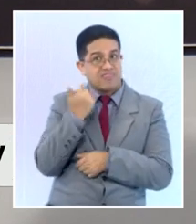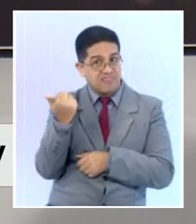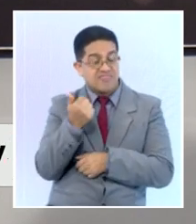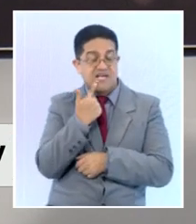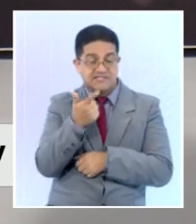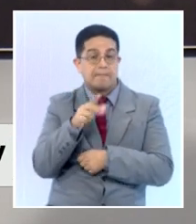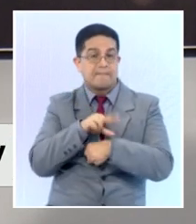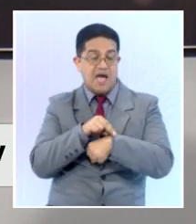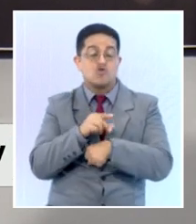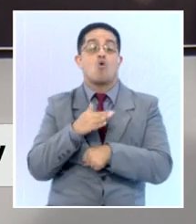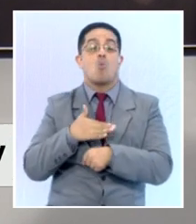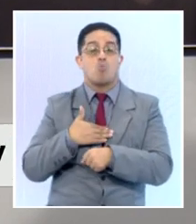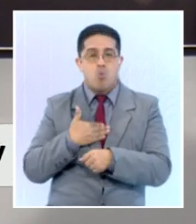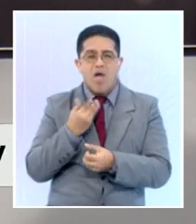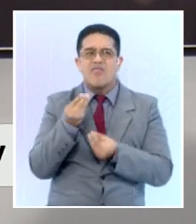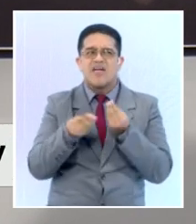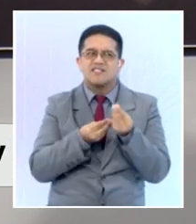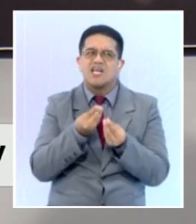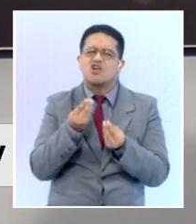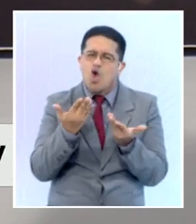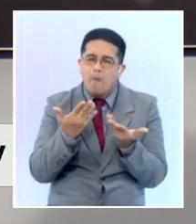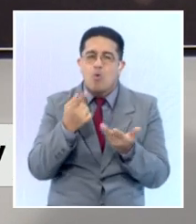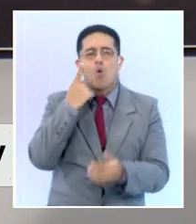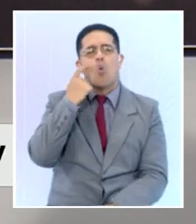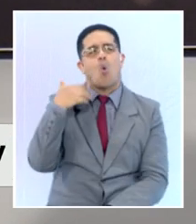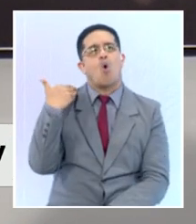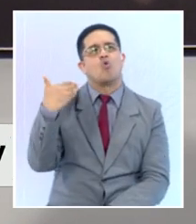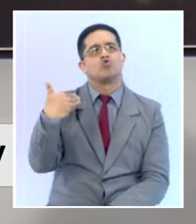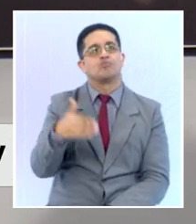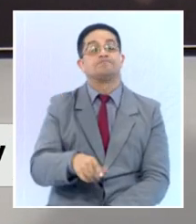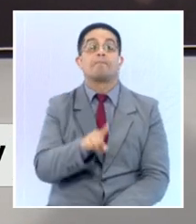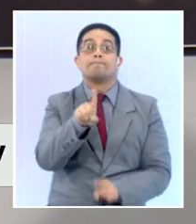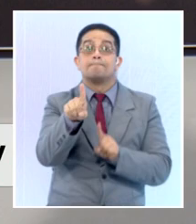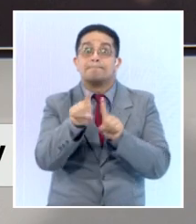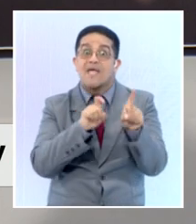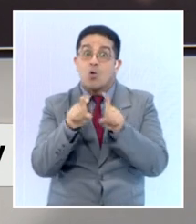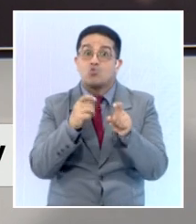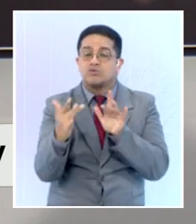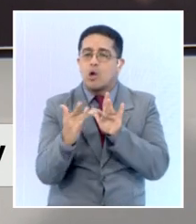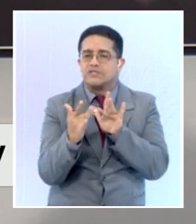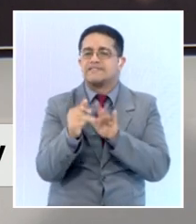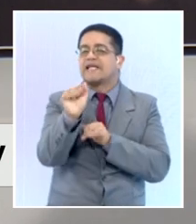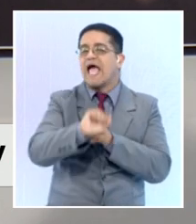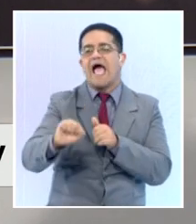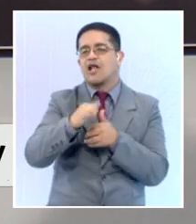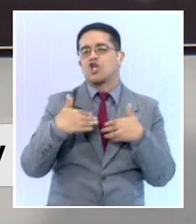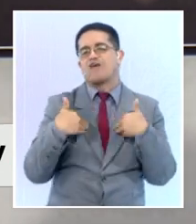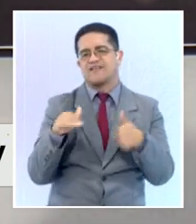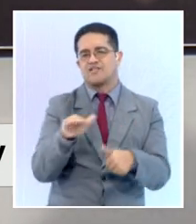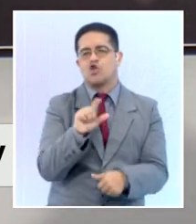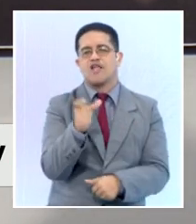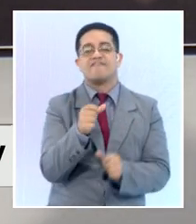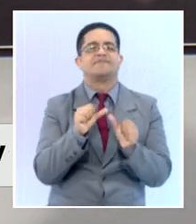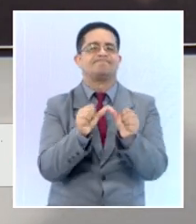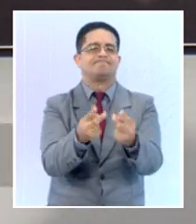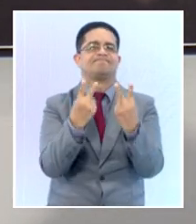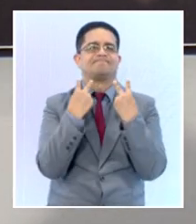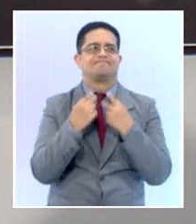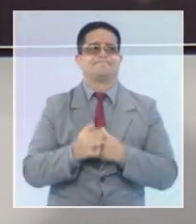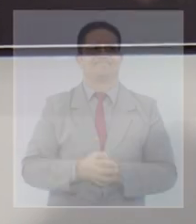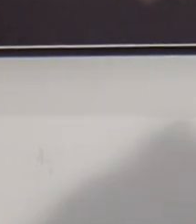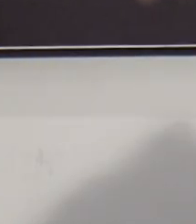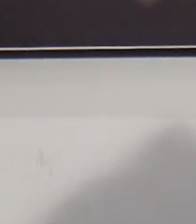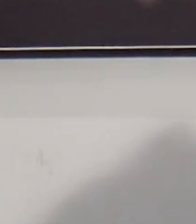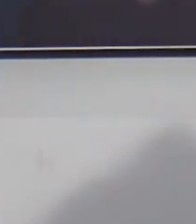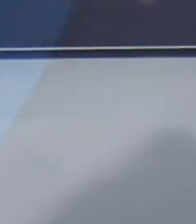se puede construir a través de los hábitos preguntas o comentarios redes sociales @salud bgv ya regresamos con mucho